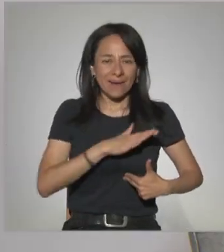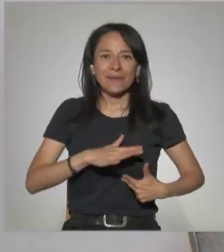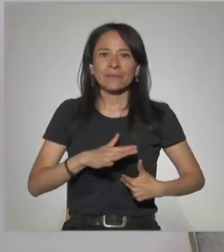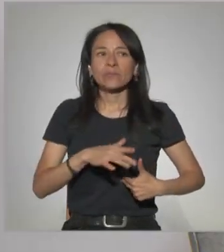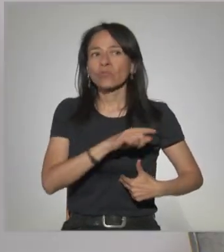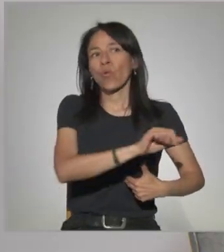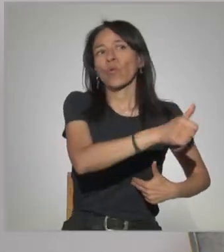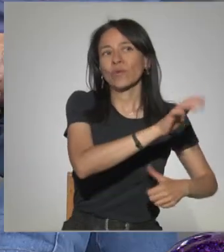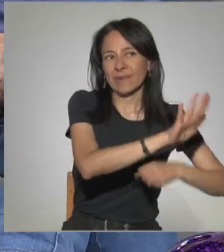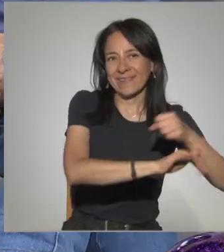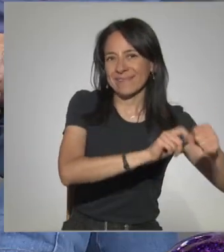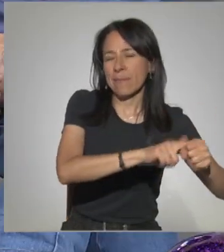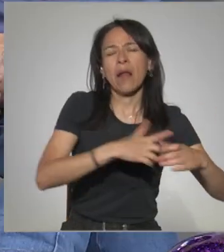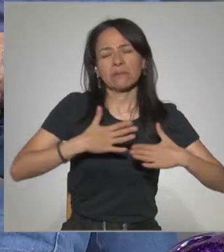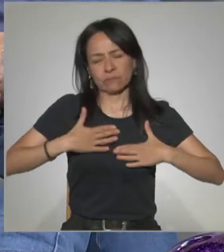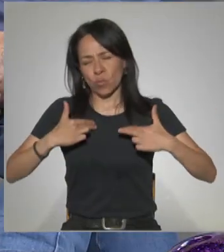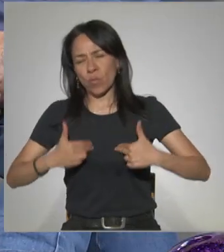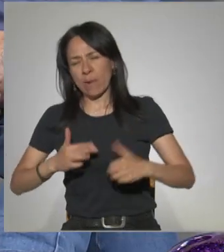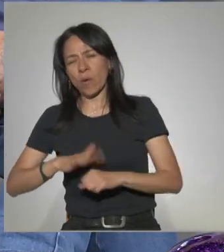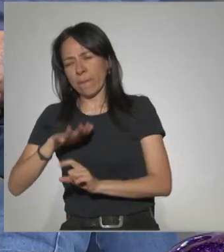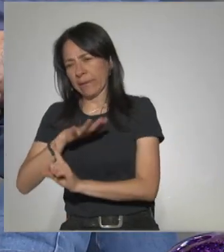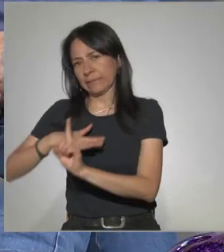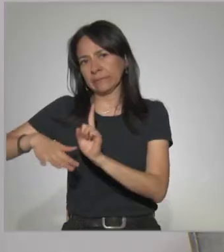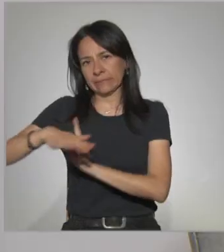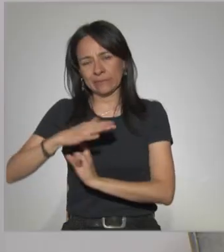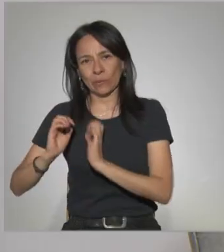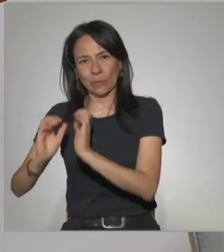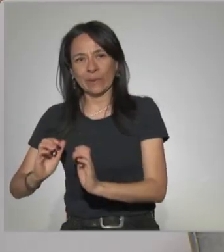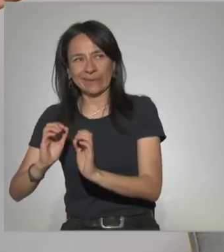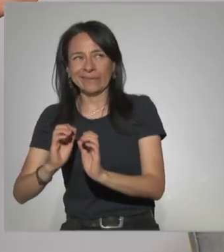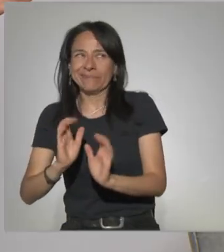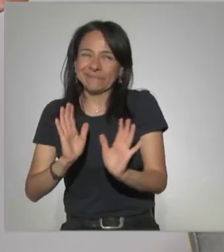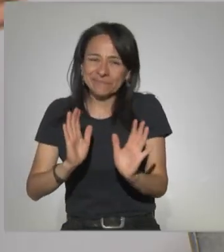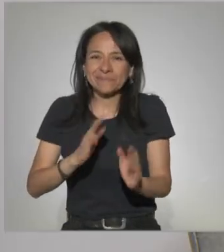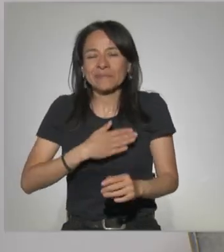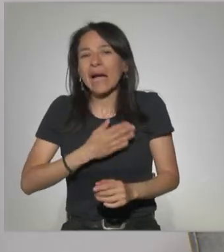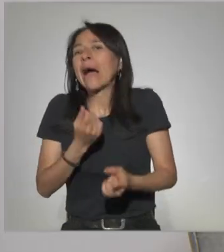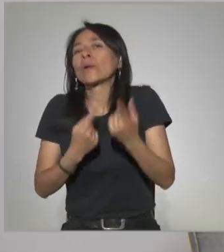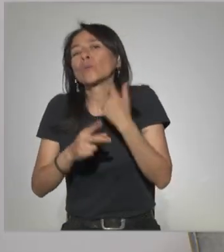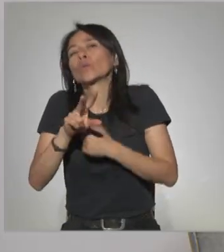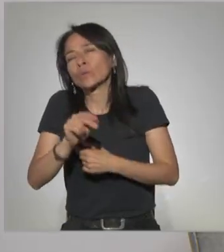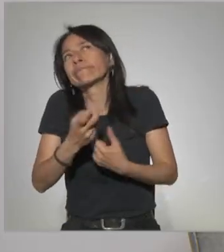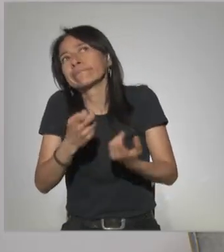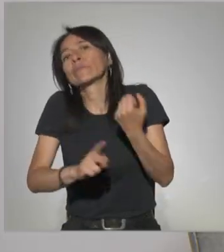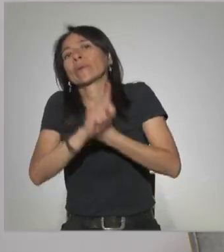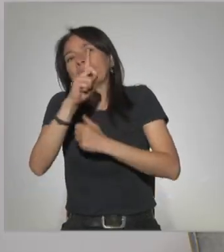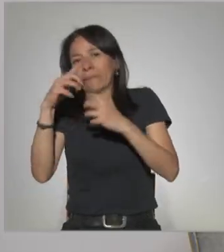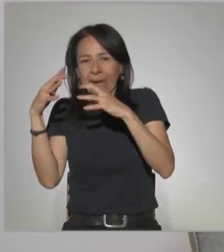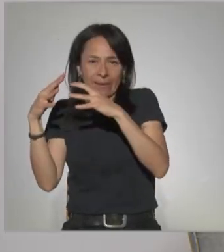de los animales en términos generales, que algunos sitios no se cumplen, por cuestiones de guerra, por ejemplo,